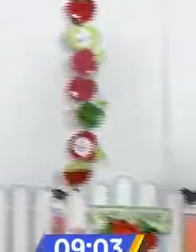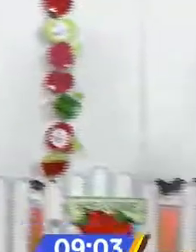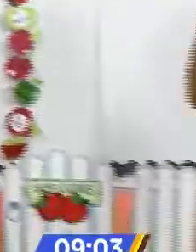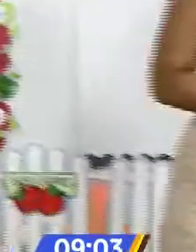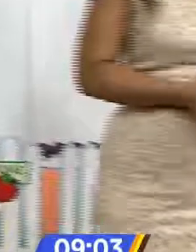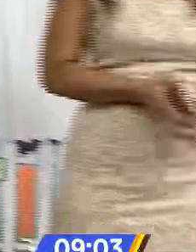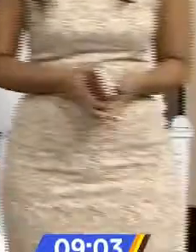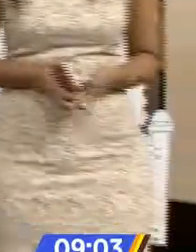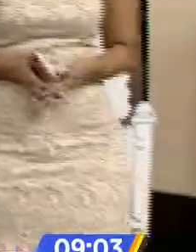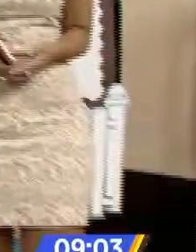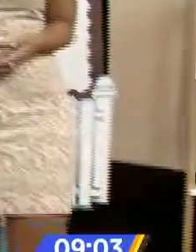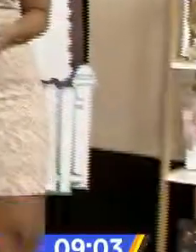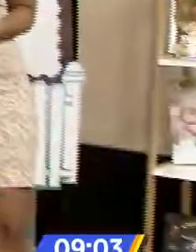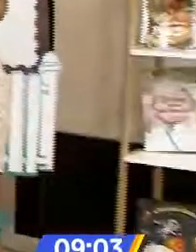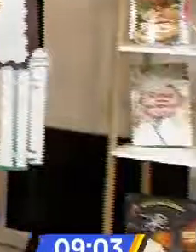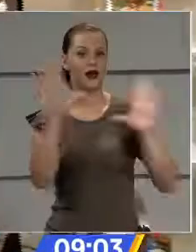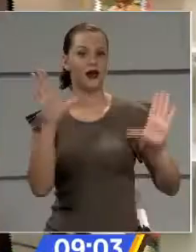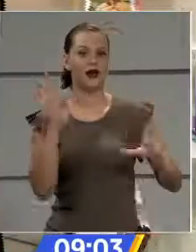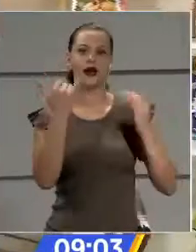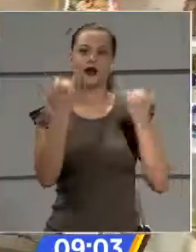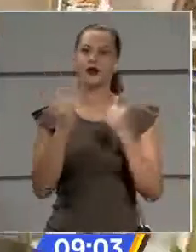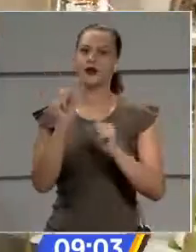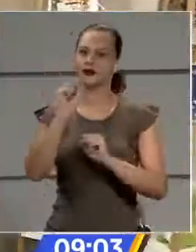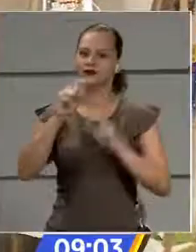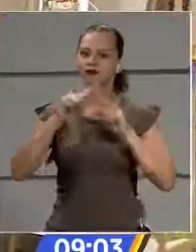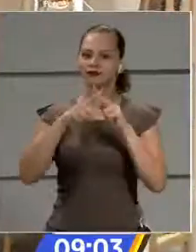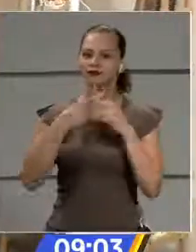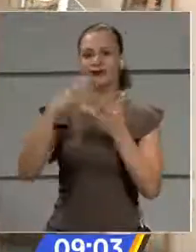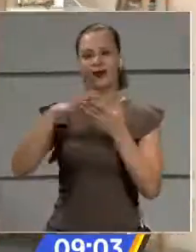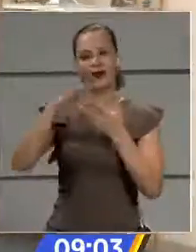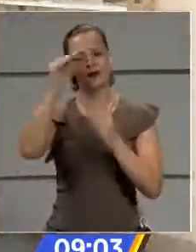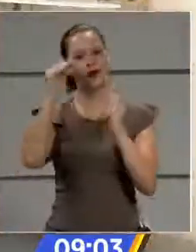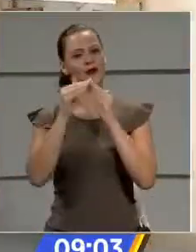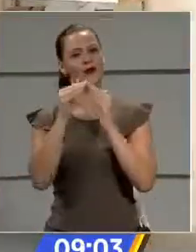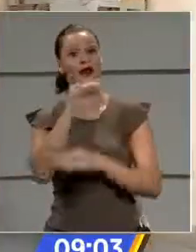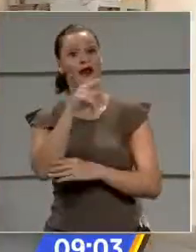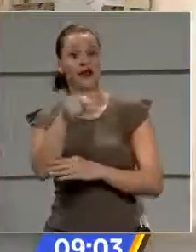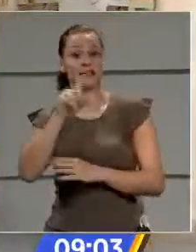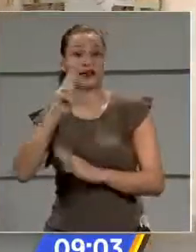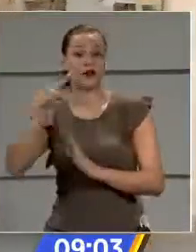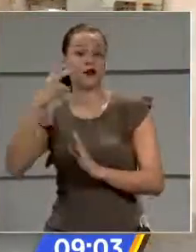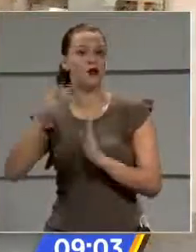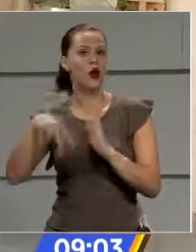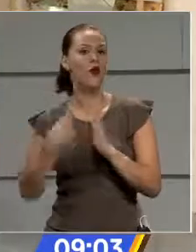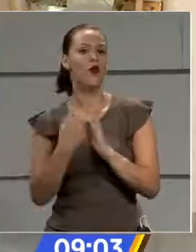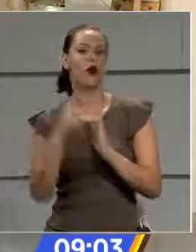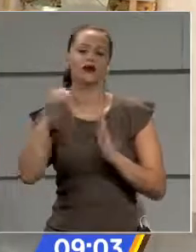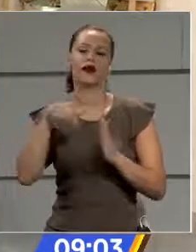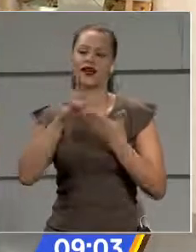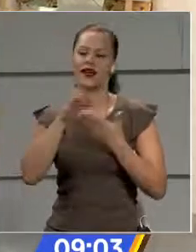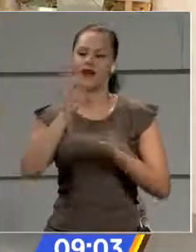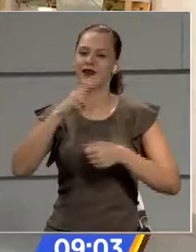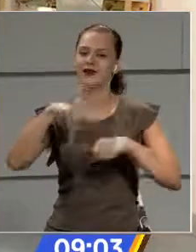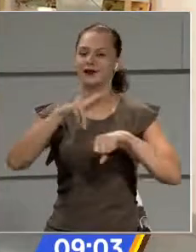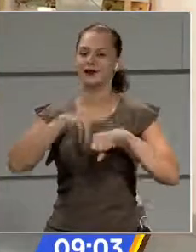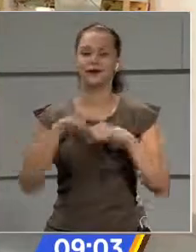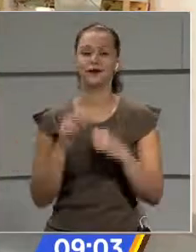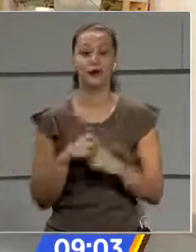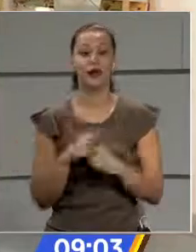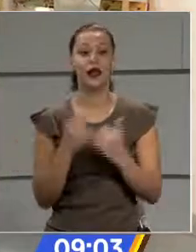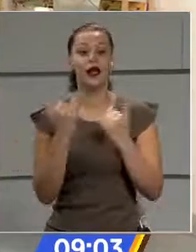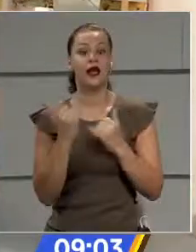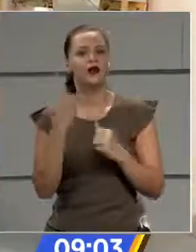así. 9:03 de la mañana y ya ahora sí arrancamos Aprende en Casa de esta segunda hora aquí en Café Nacional, que